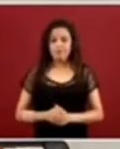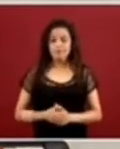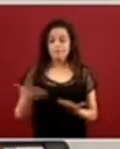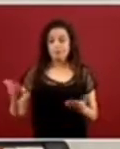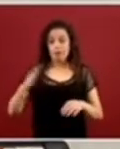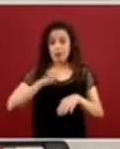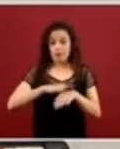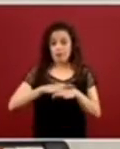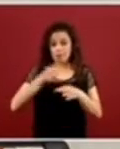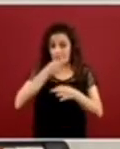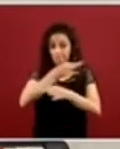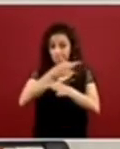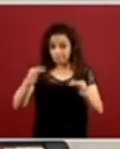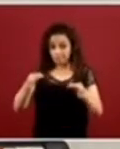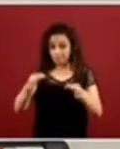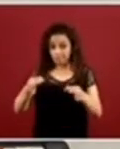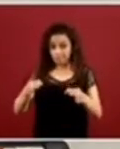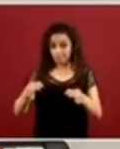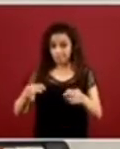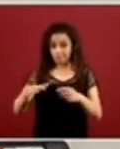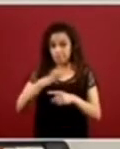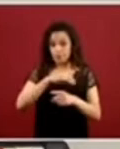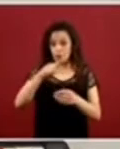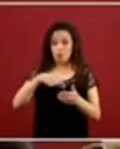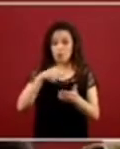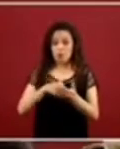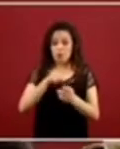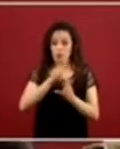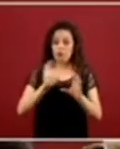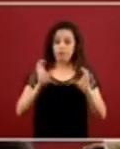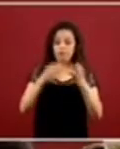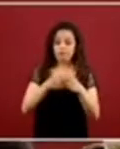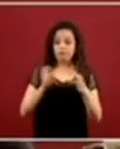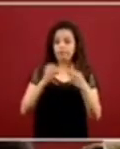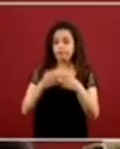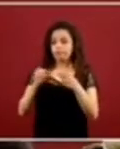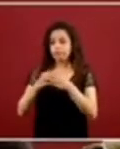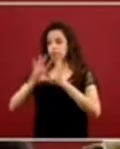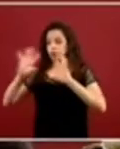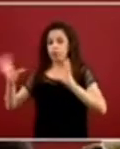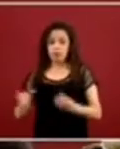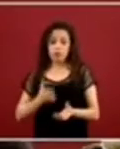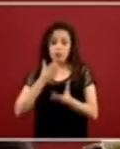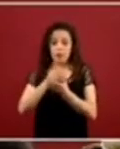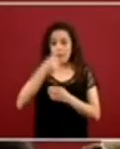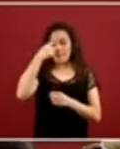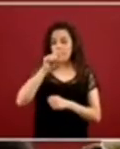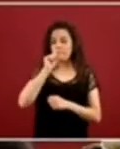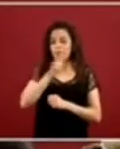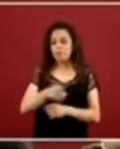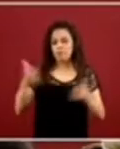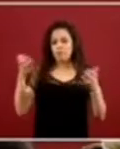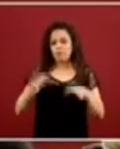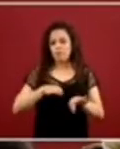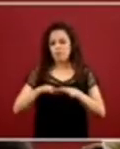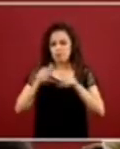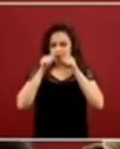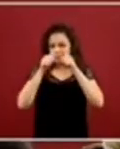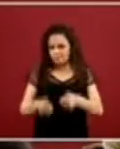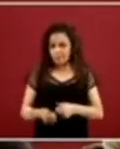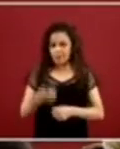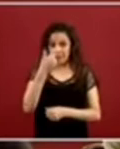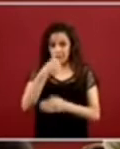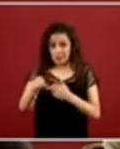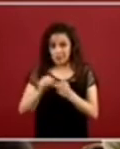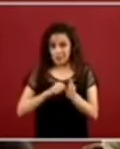es sectorial y que son los puntos en común en donde todos vamos a hacer lo mismo, además de esta contratación por 6 meses,